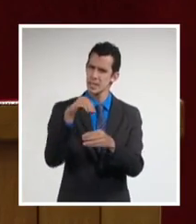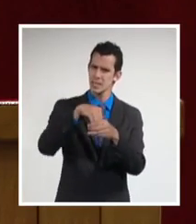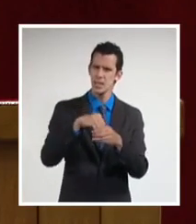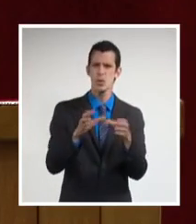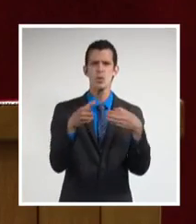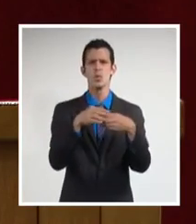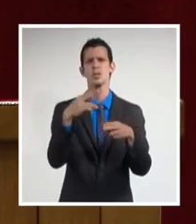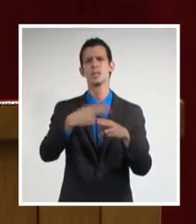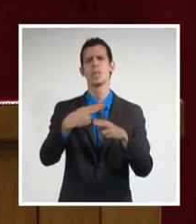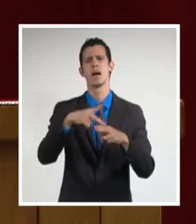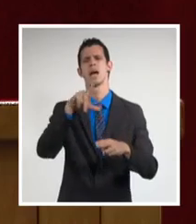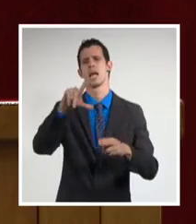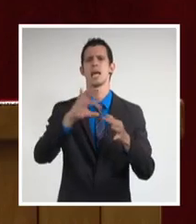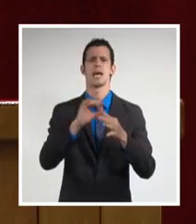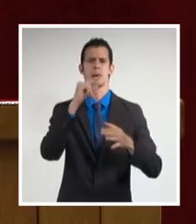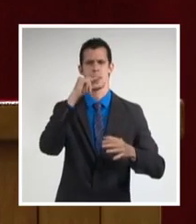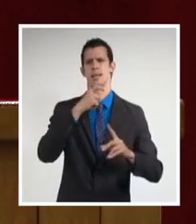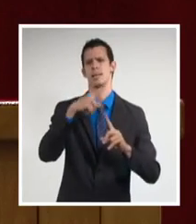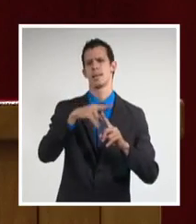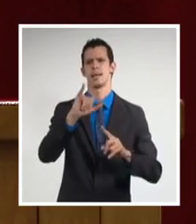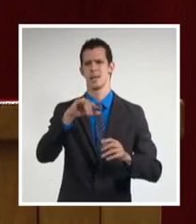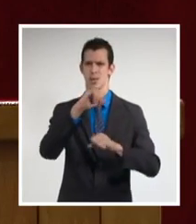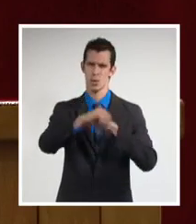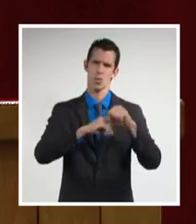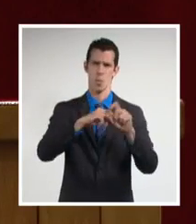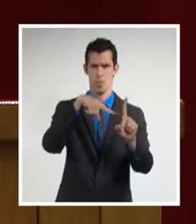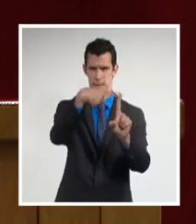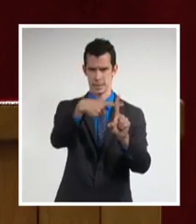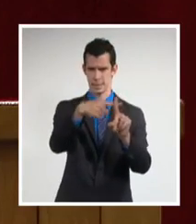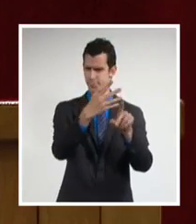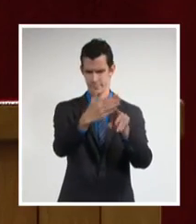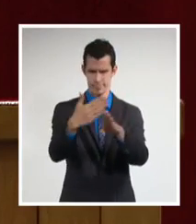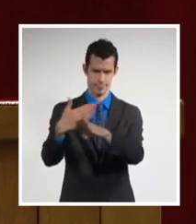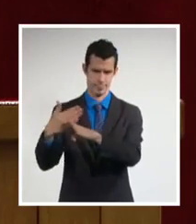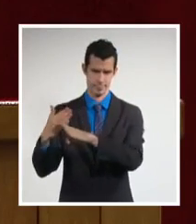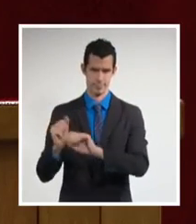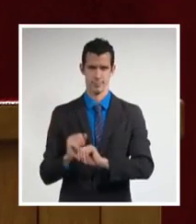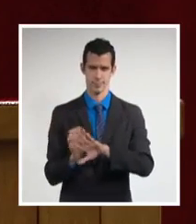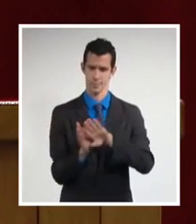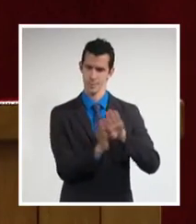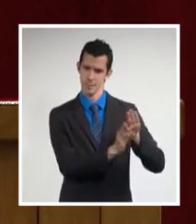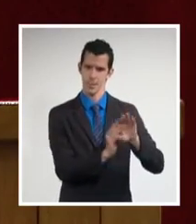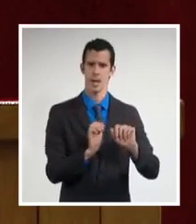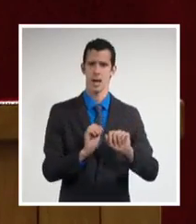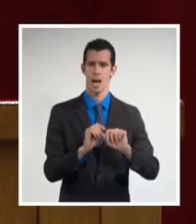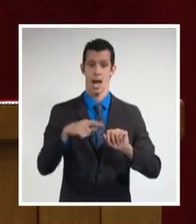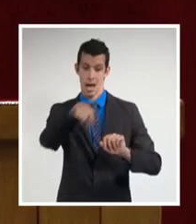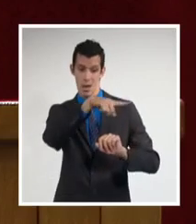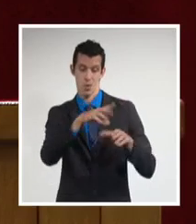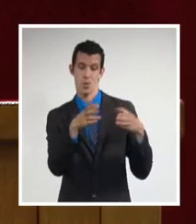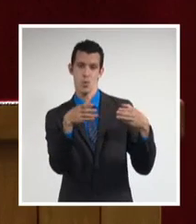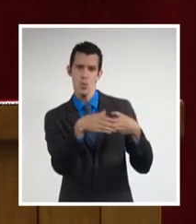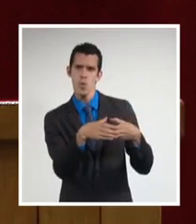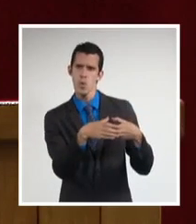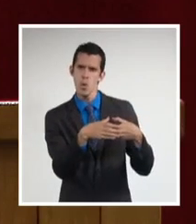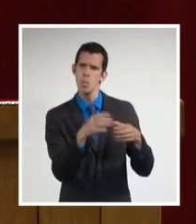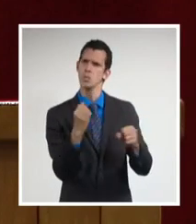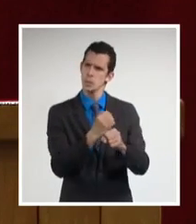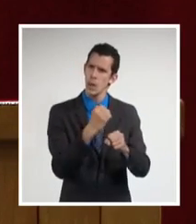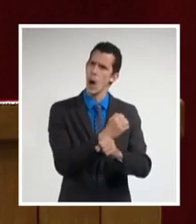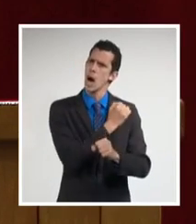que se mueve en torno a un proyecto que precisa de mucho humanismo. Contra esa posibilidad se mueven las